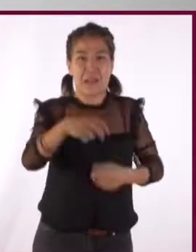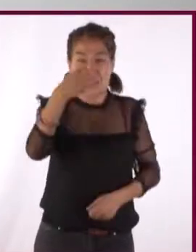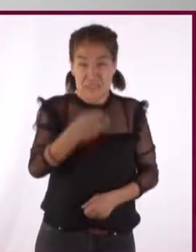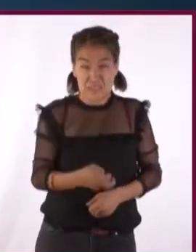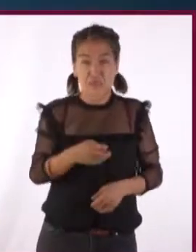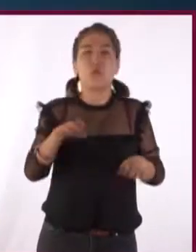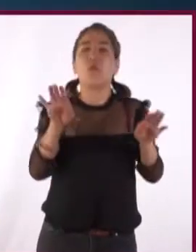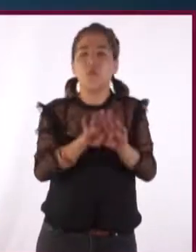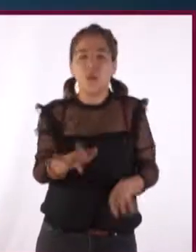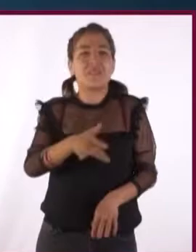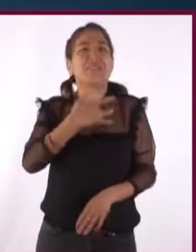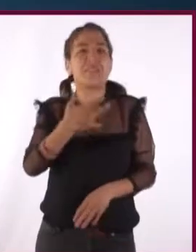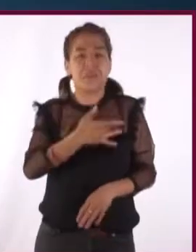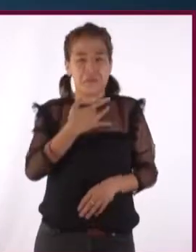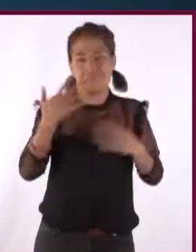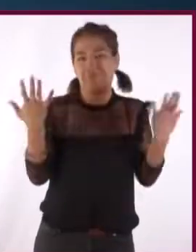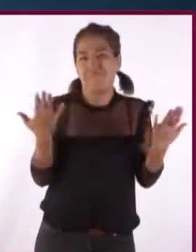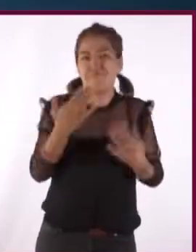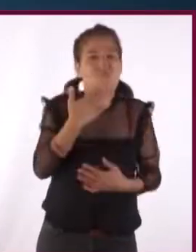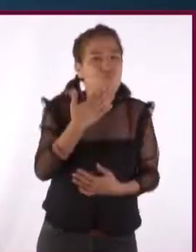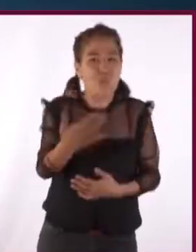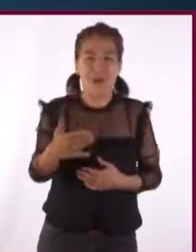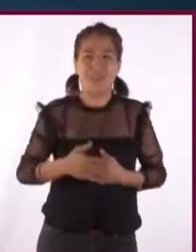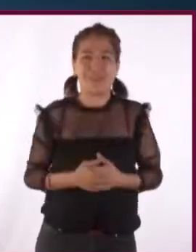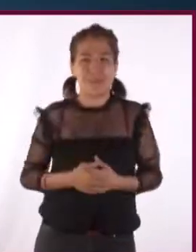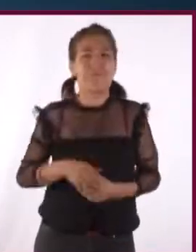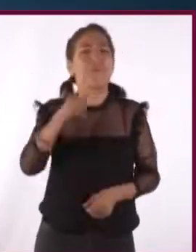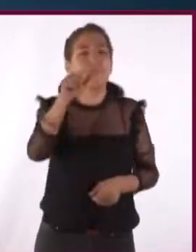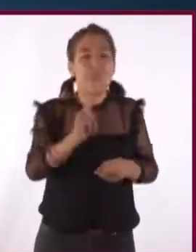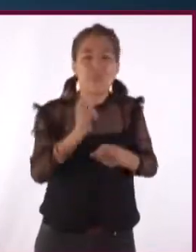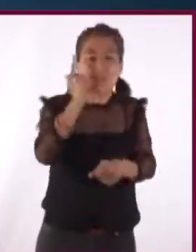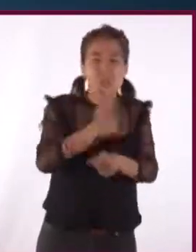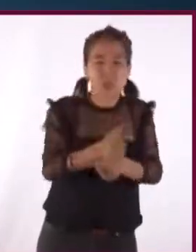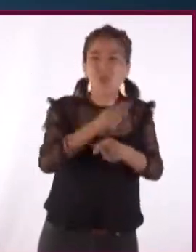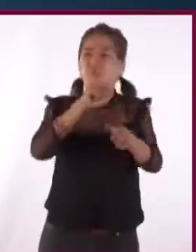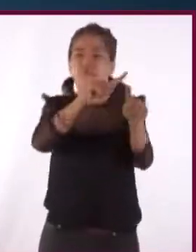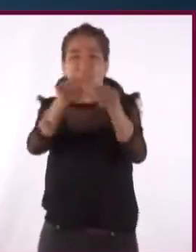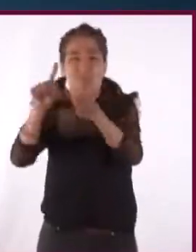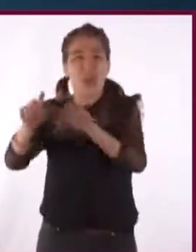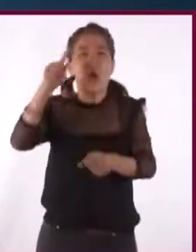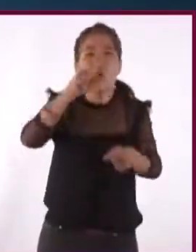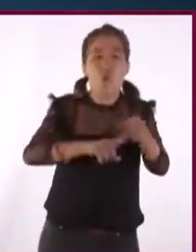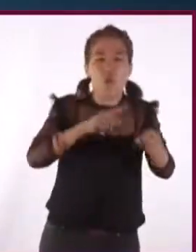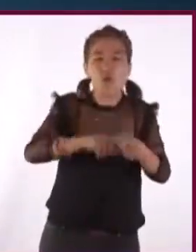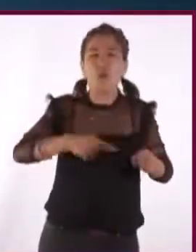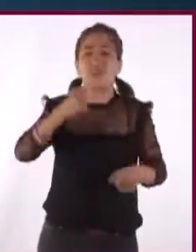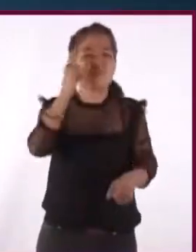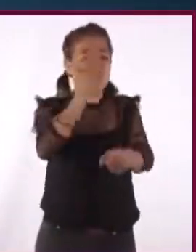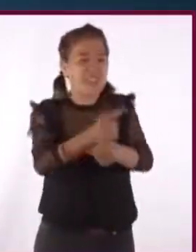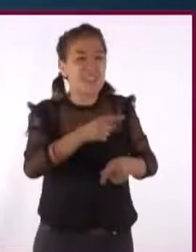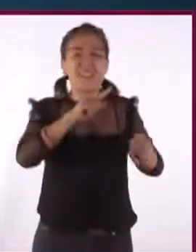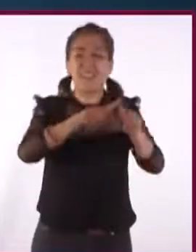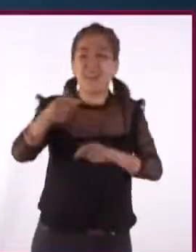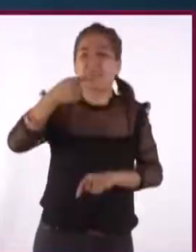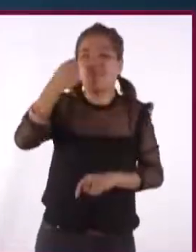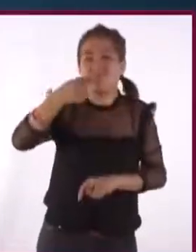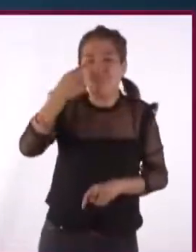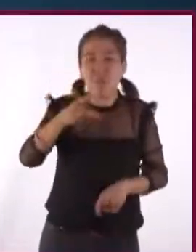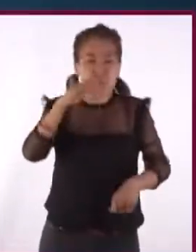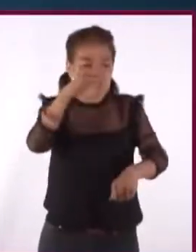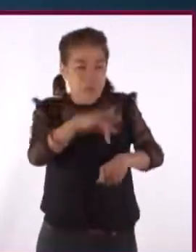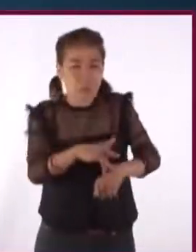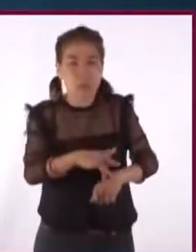Y todos nuestros sentidos en ese sentido pues, son buenísimos, ¿no? Podemos distinguir multitud de colores, multitud de olores, de